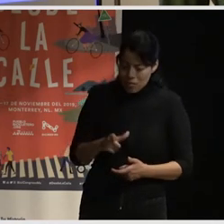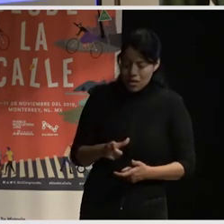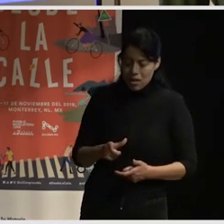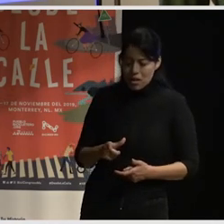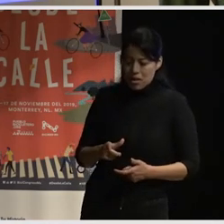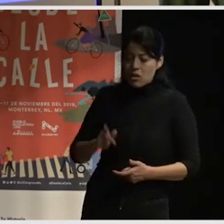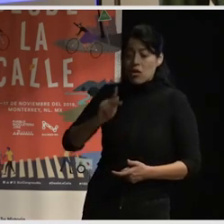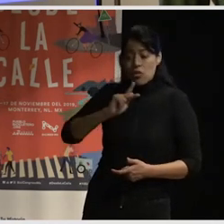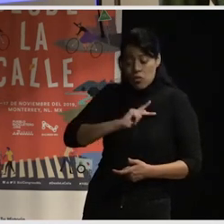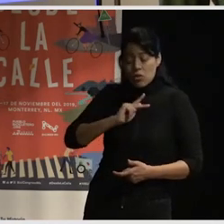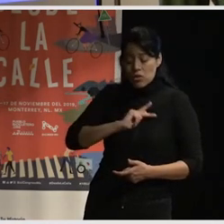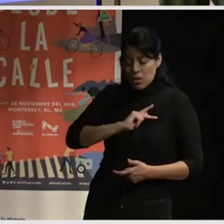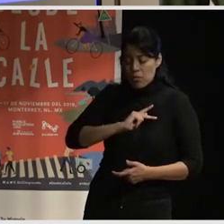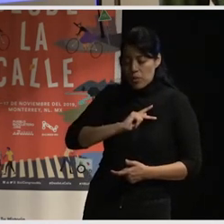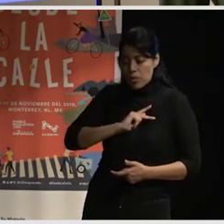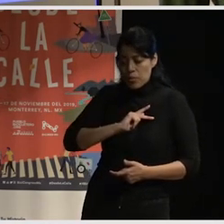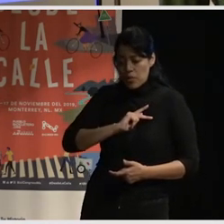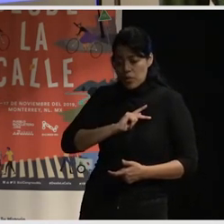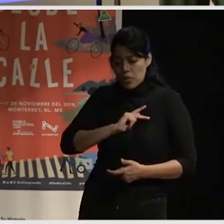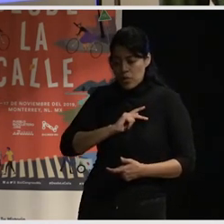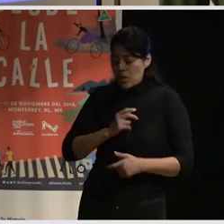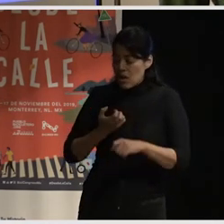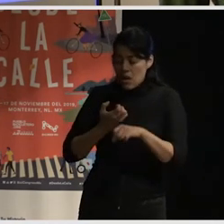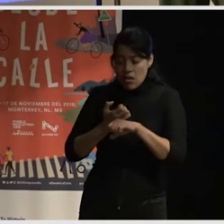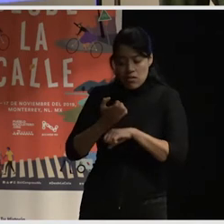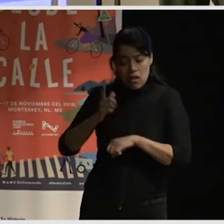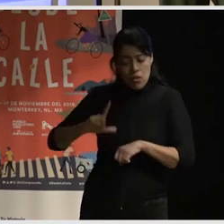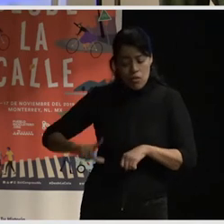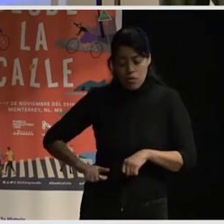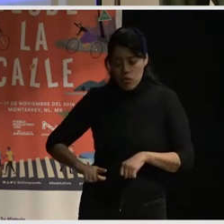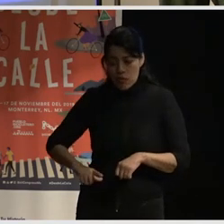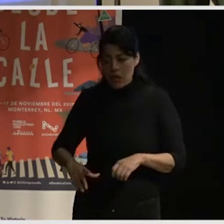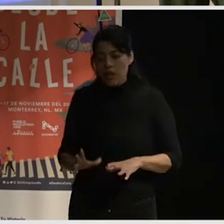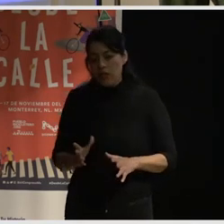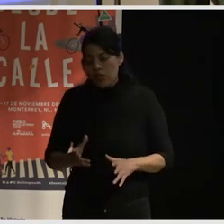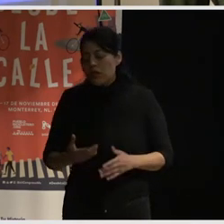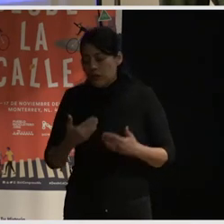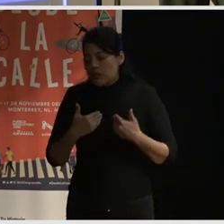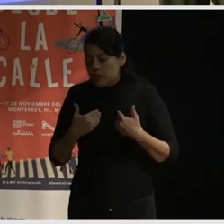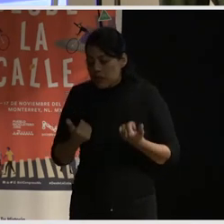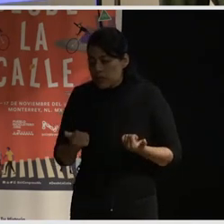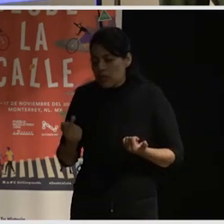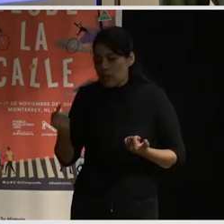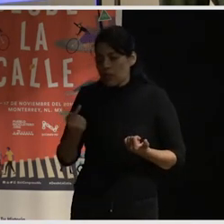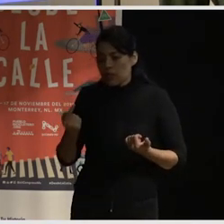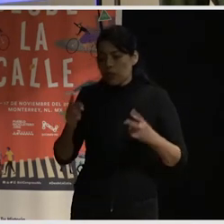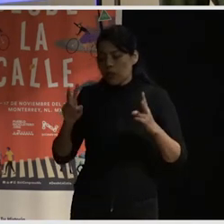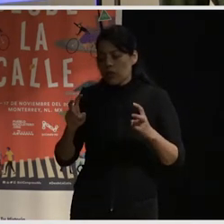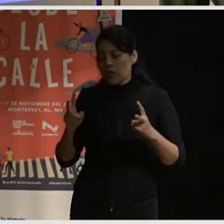nuestro propio nuestro propio estado por el digo dice que se entiende por un tema de